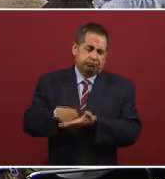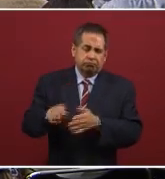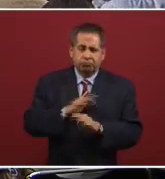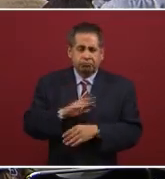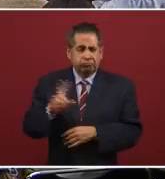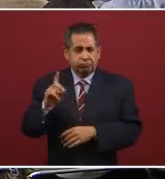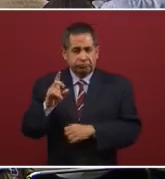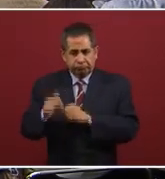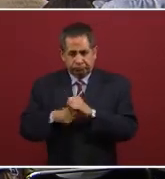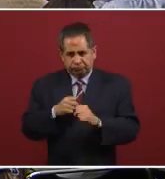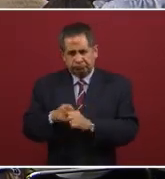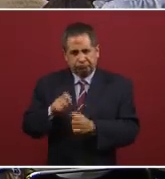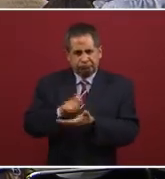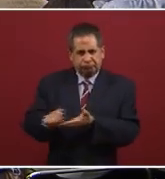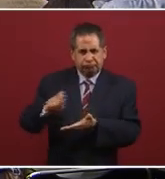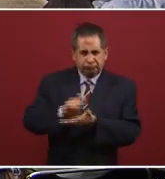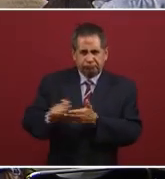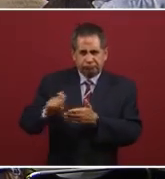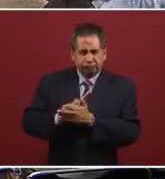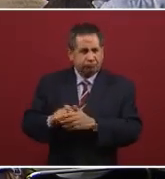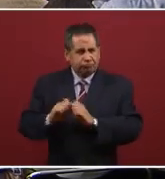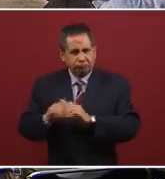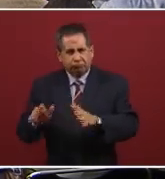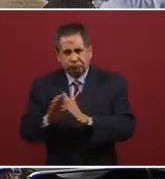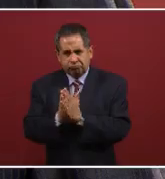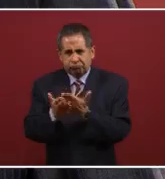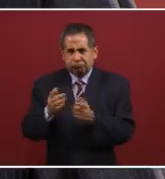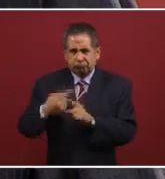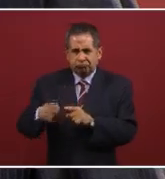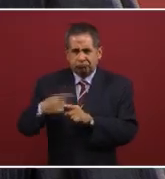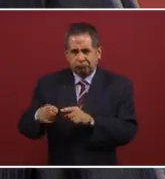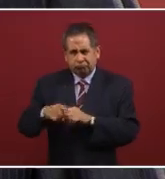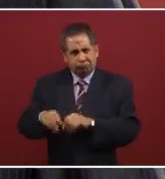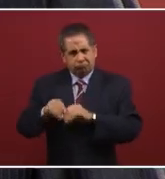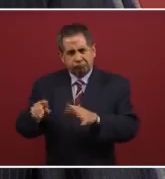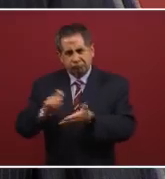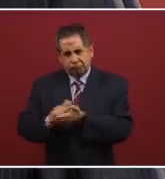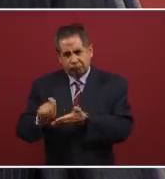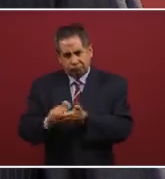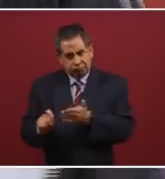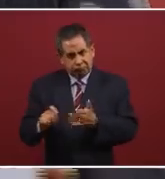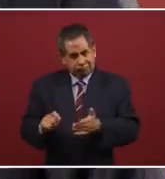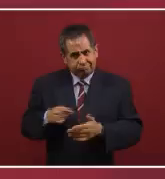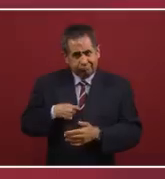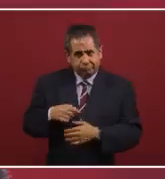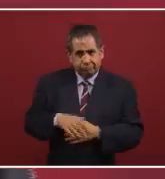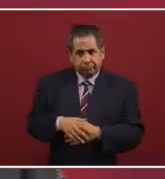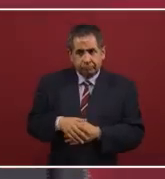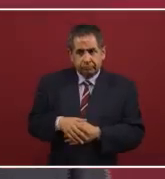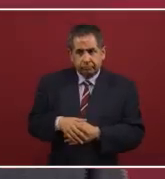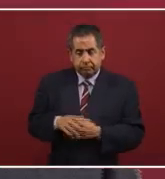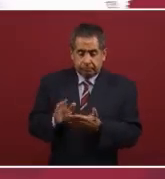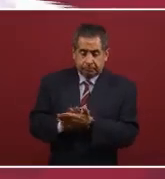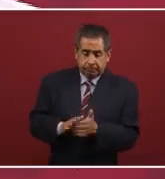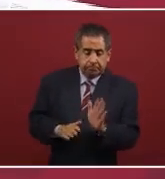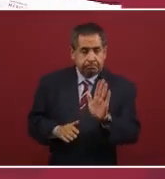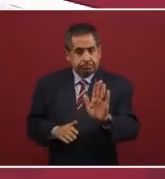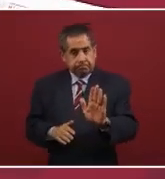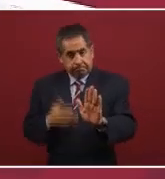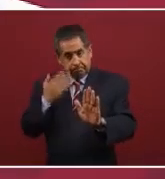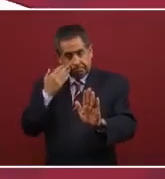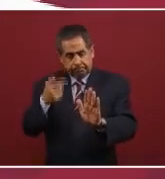30 años escribiendo libros, y ahí está, son testimonios.